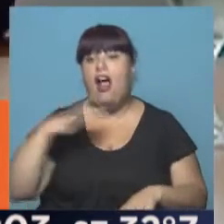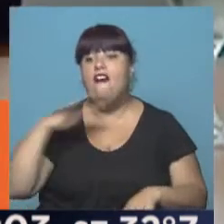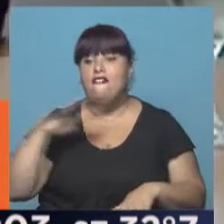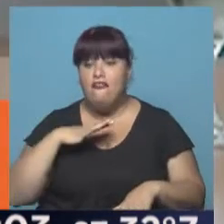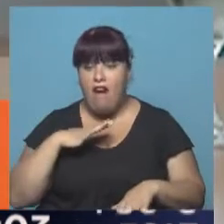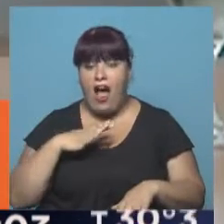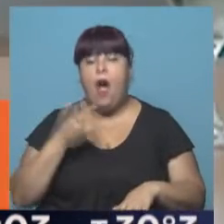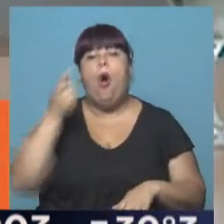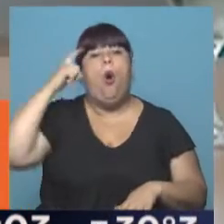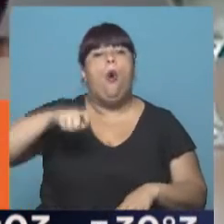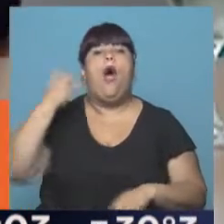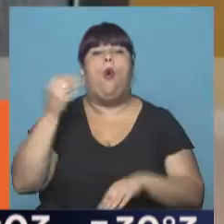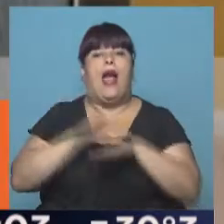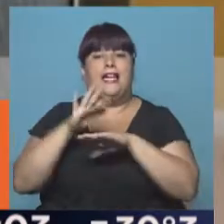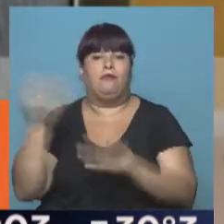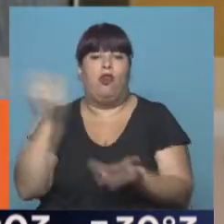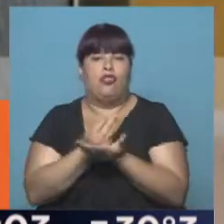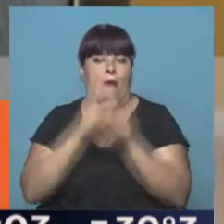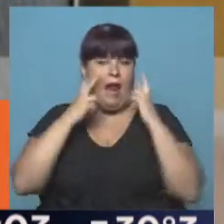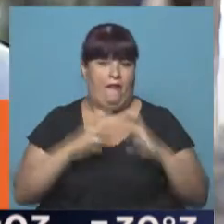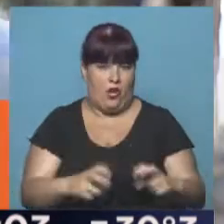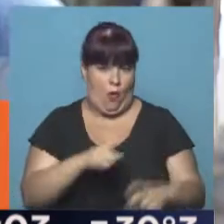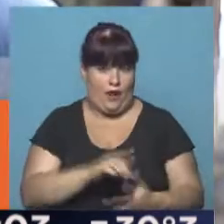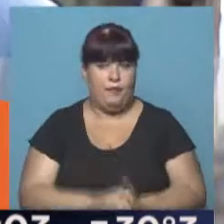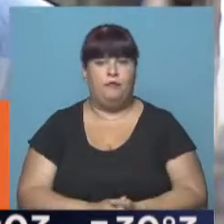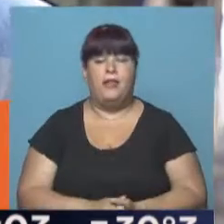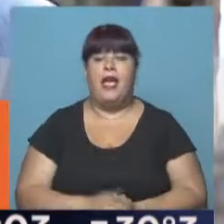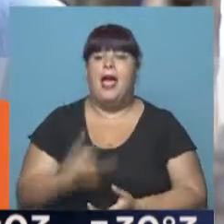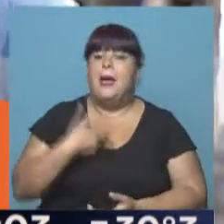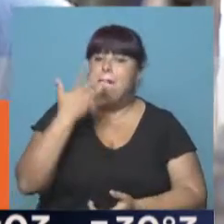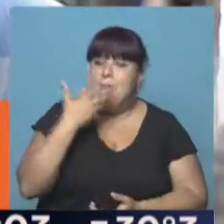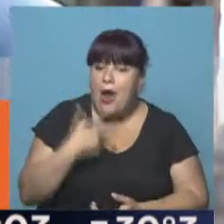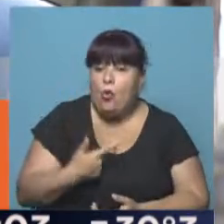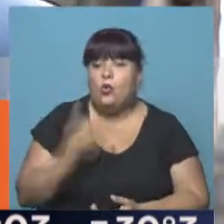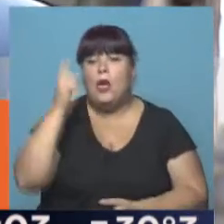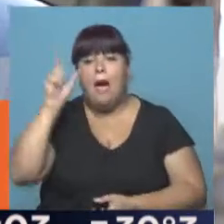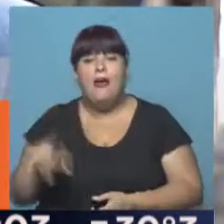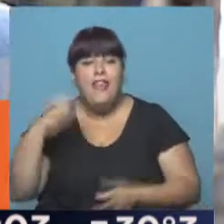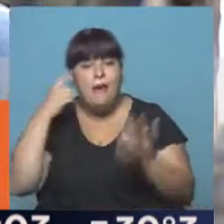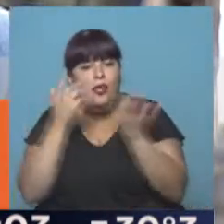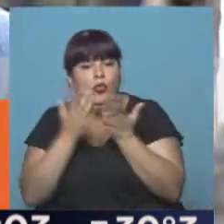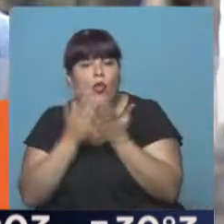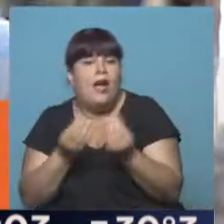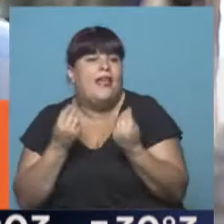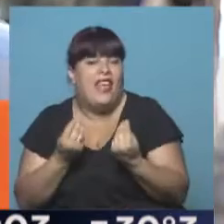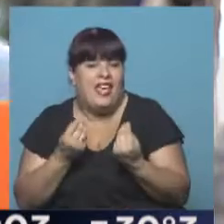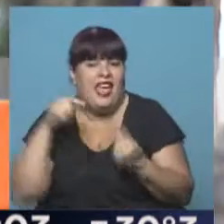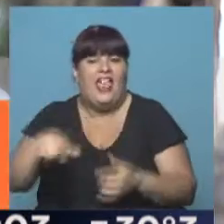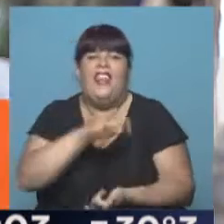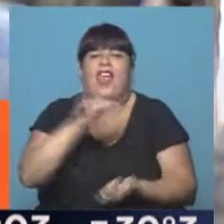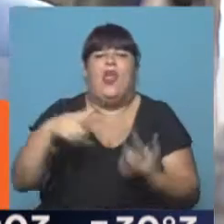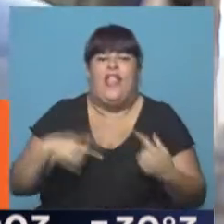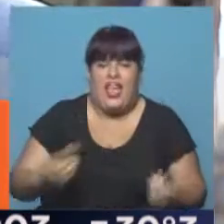determinar qué juez quedará a cargo de la causa. Me gustaría que alguien analice en base a qué es esta